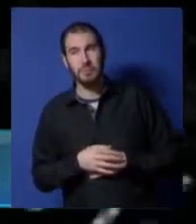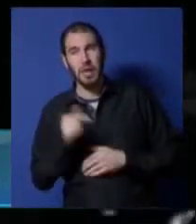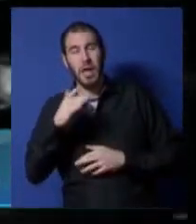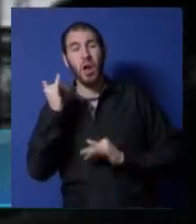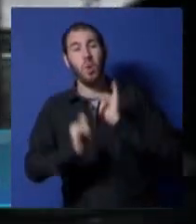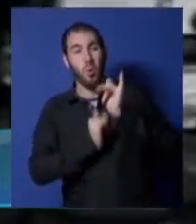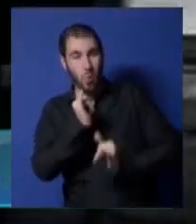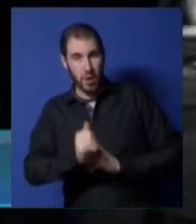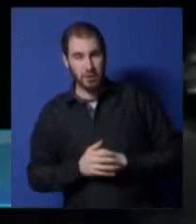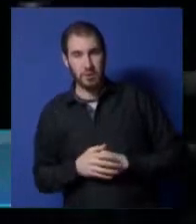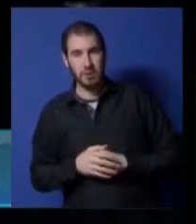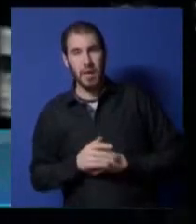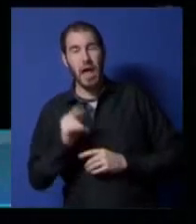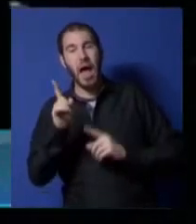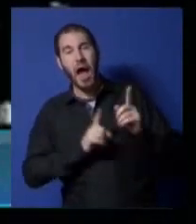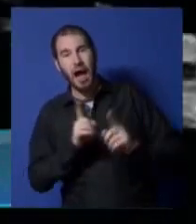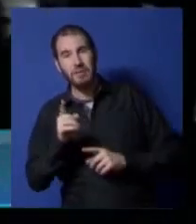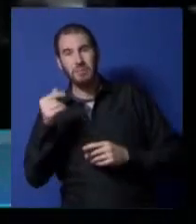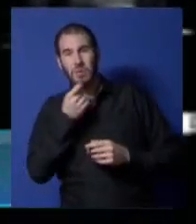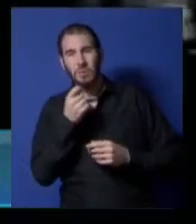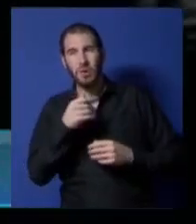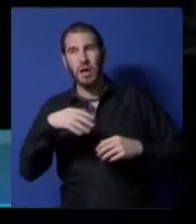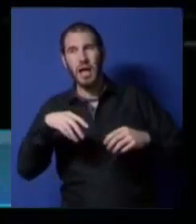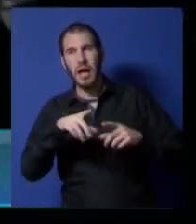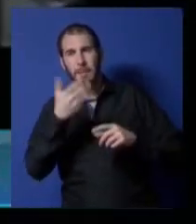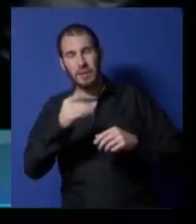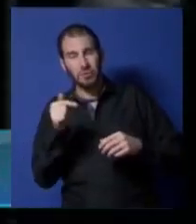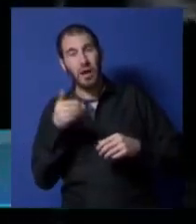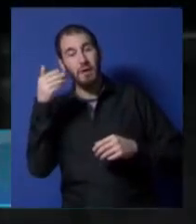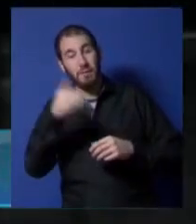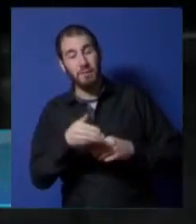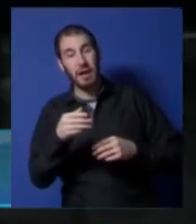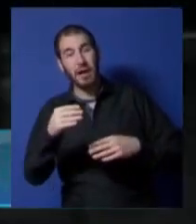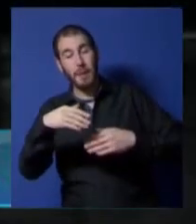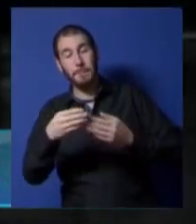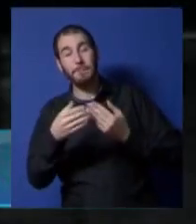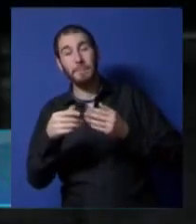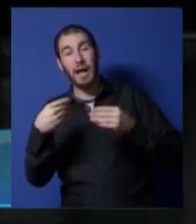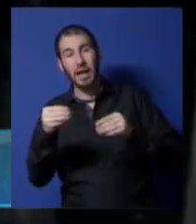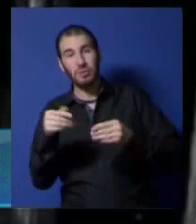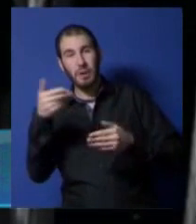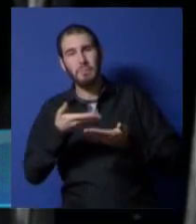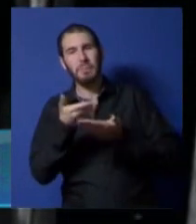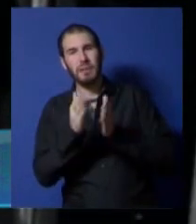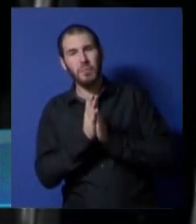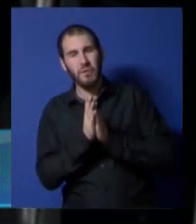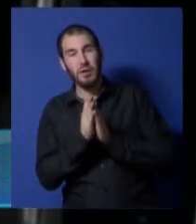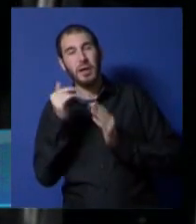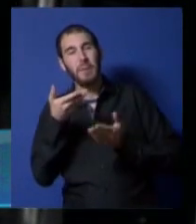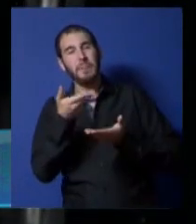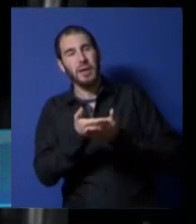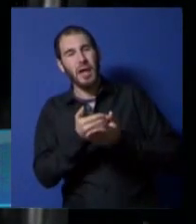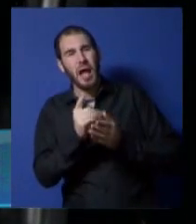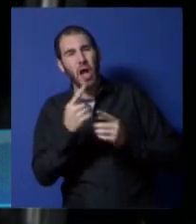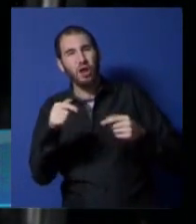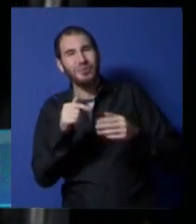que por ahí suelen dejar los carritos, la gente que va a levantar cartones y dejan los carritos en la puerta y van a pedir, le van a pedir a Barloa si